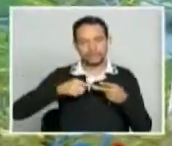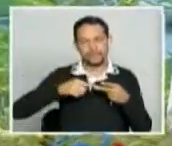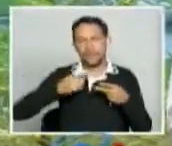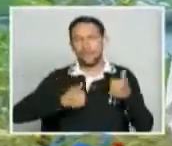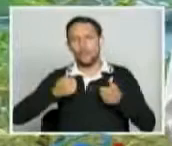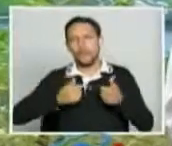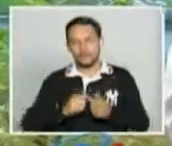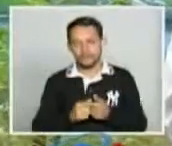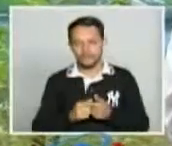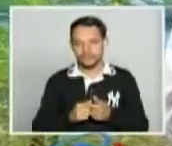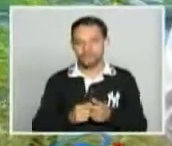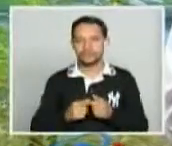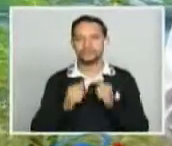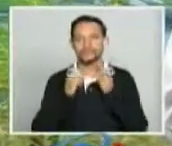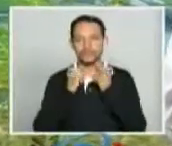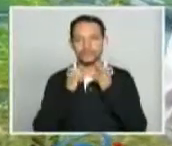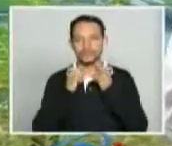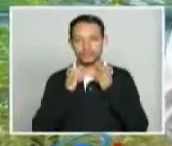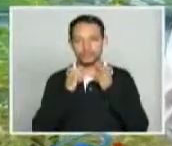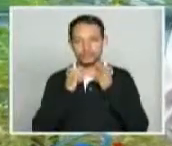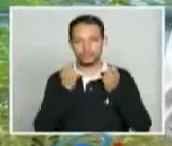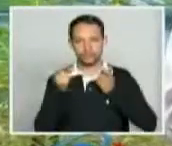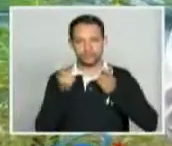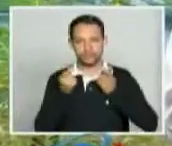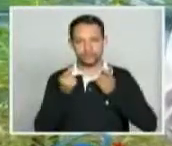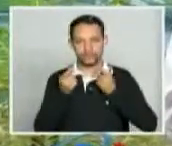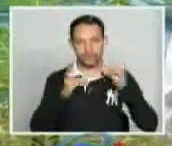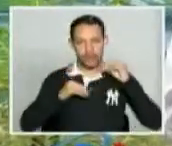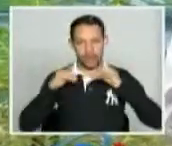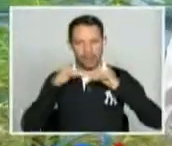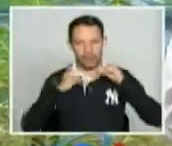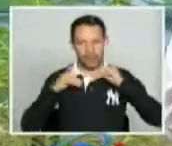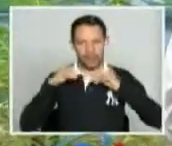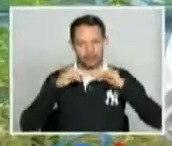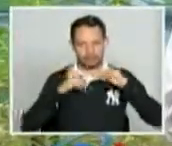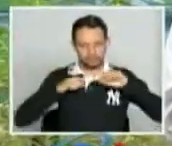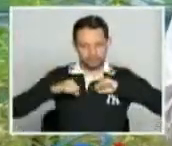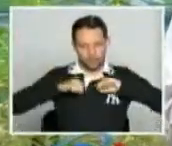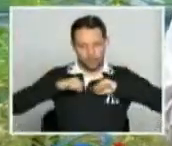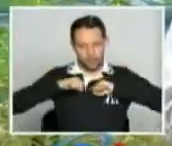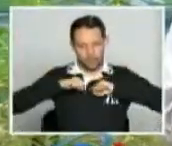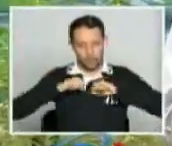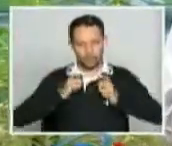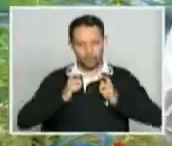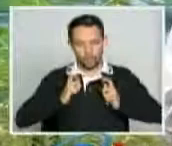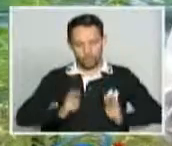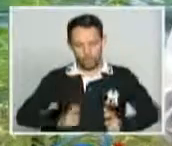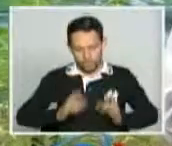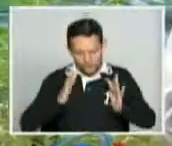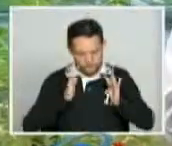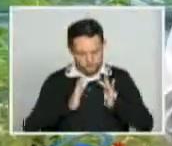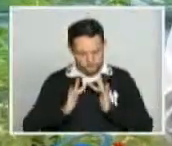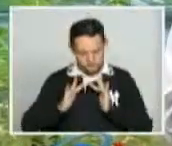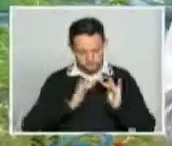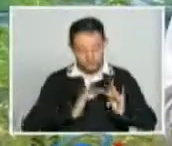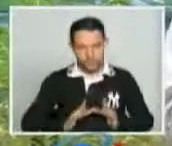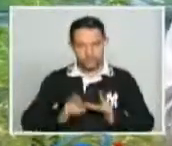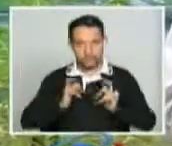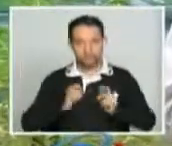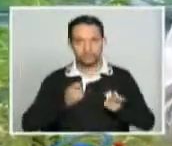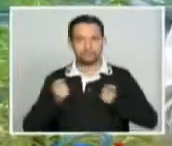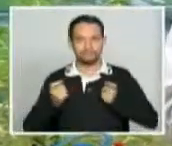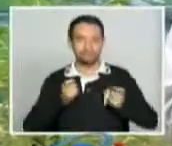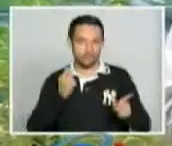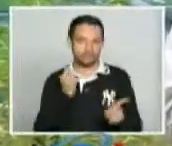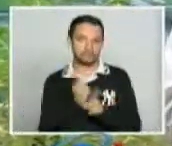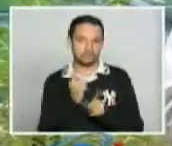tiroides tiene que producir tiroxina para que el cuerpo funcione adecuadamente. Tiene que